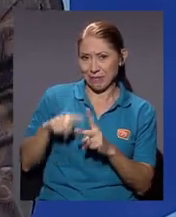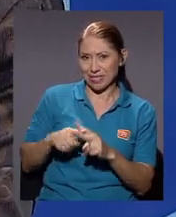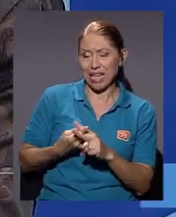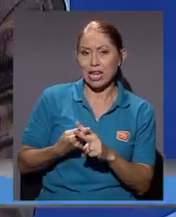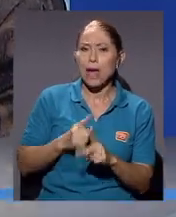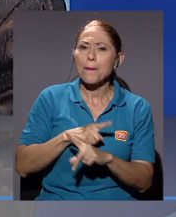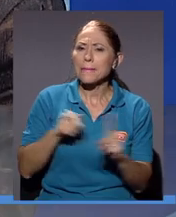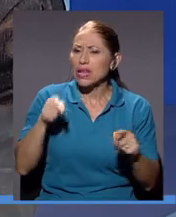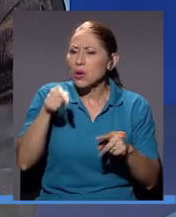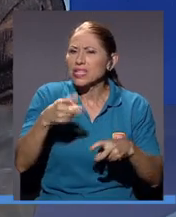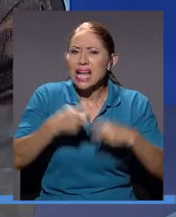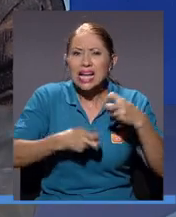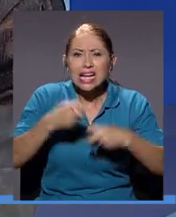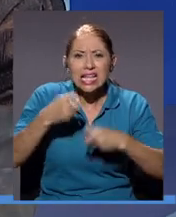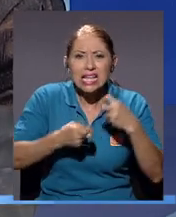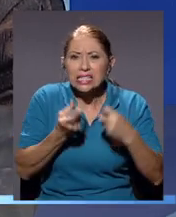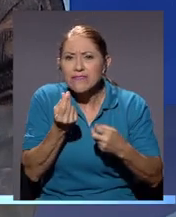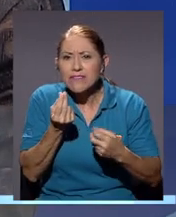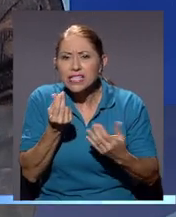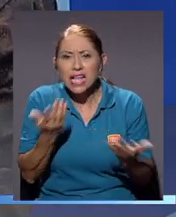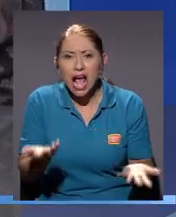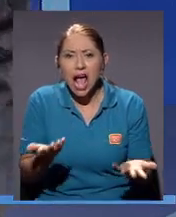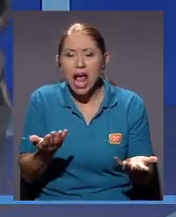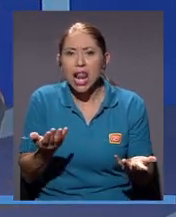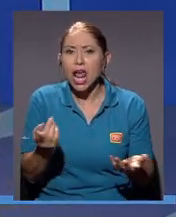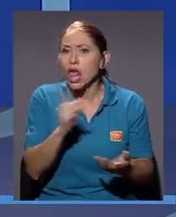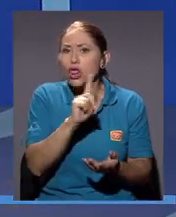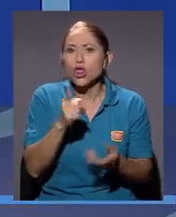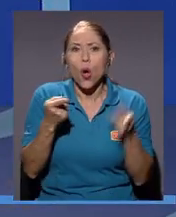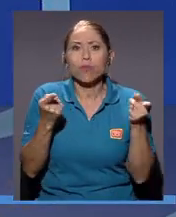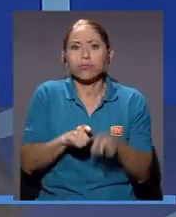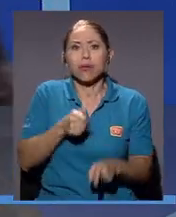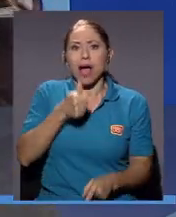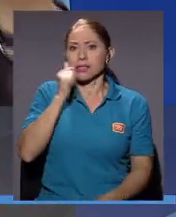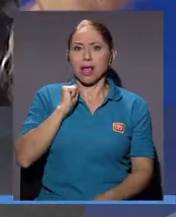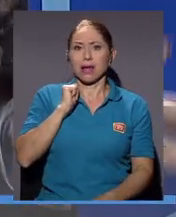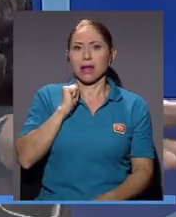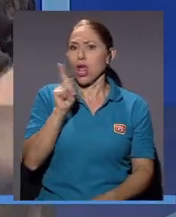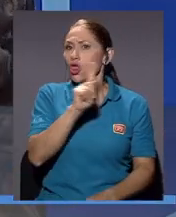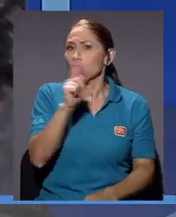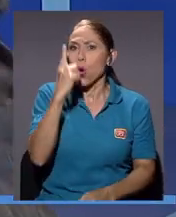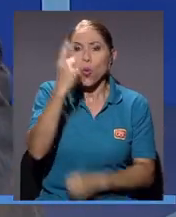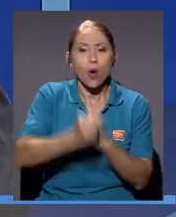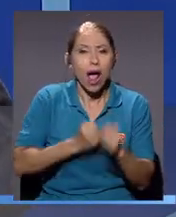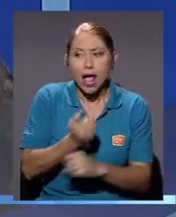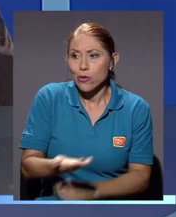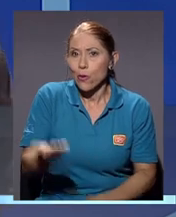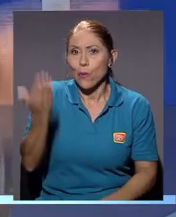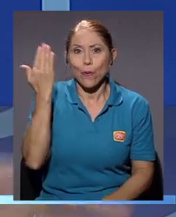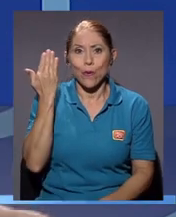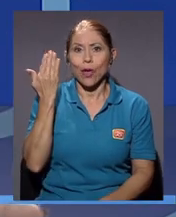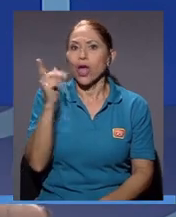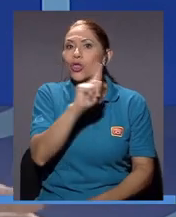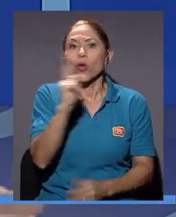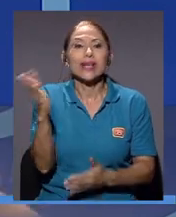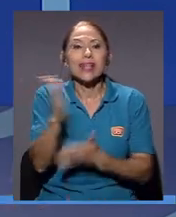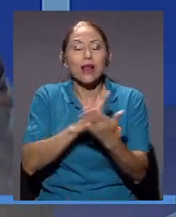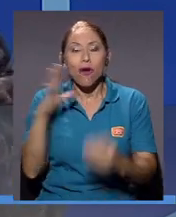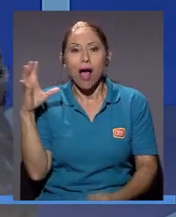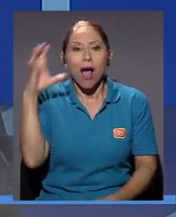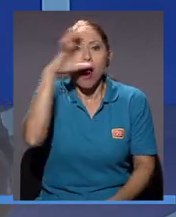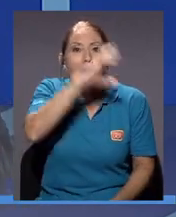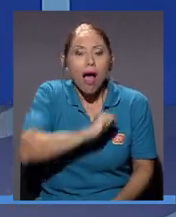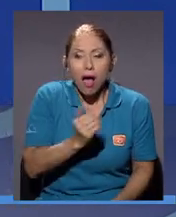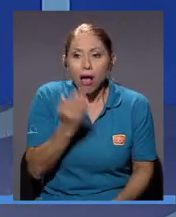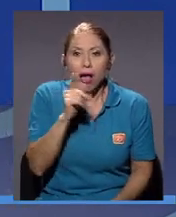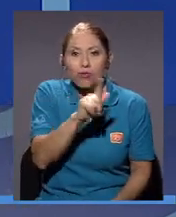cámara pero esta crisis fiscal no se generó ayer no se generó hace un año no fue algo que descubrieron hace unos meses